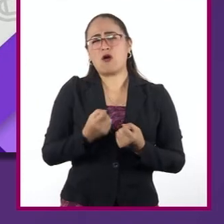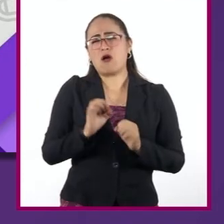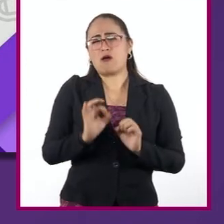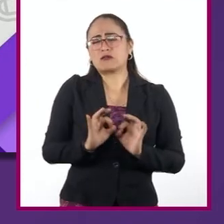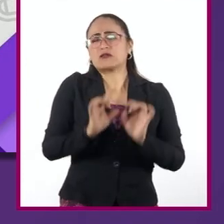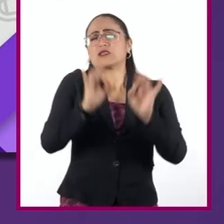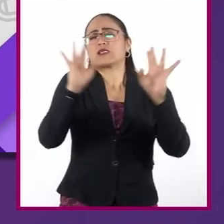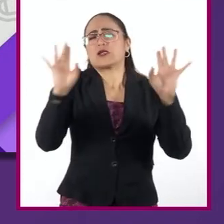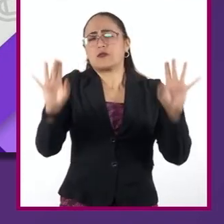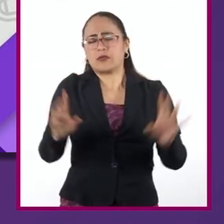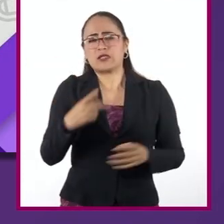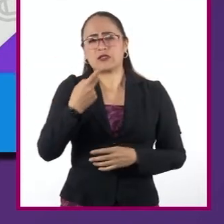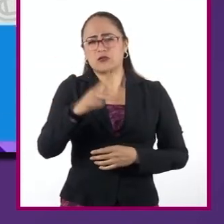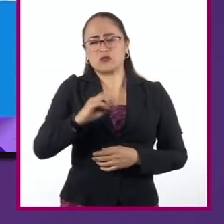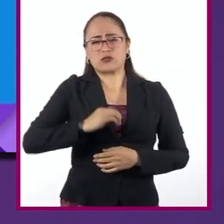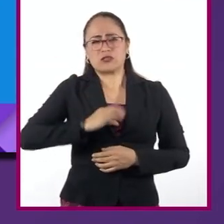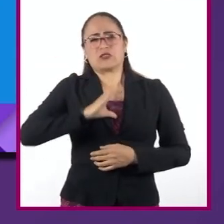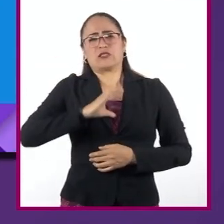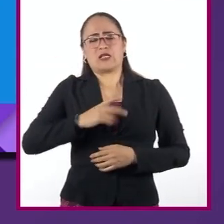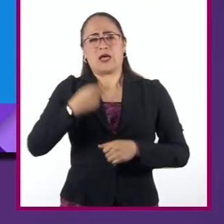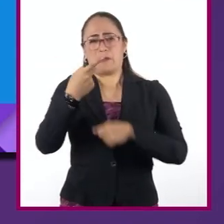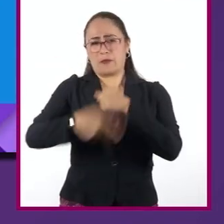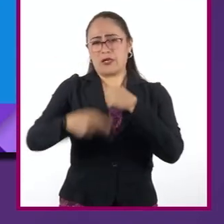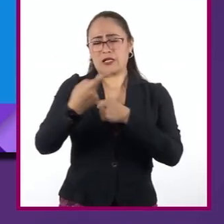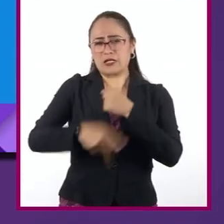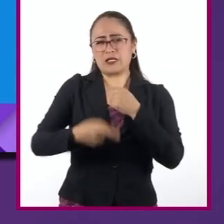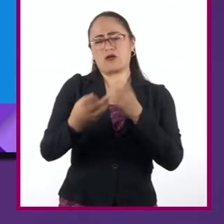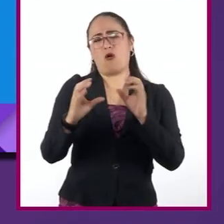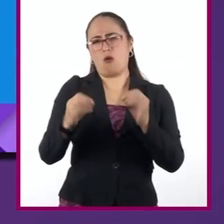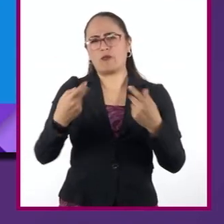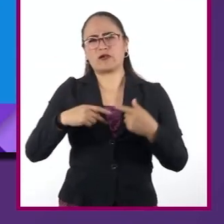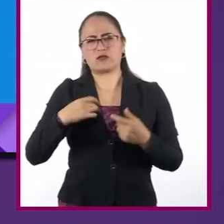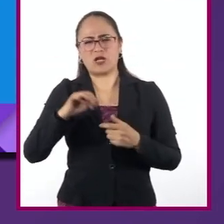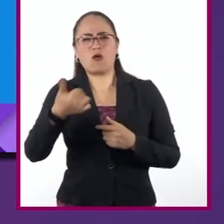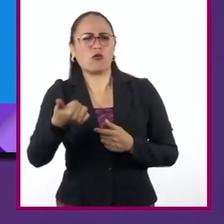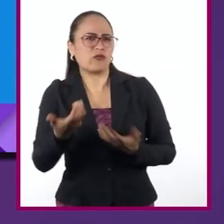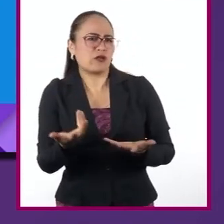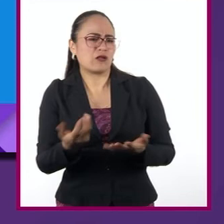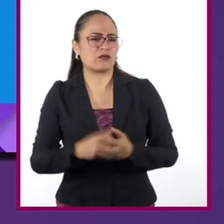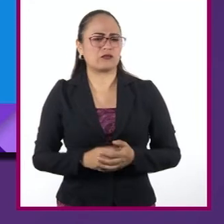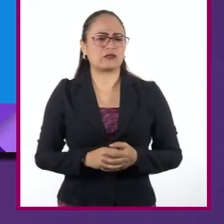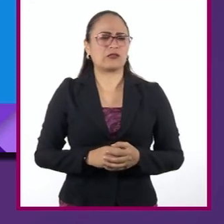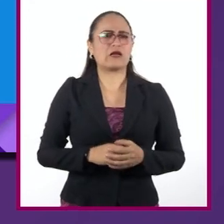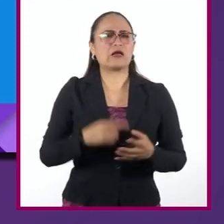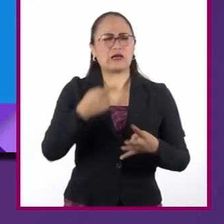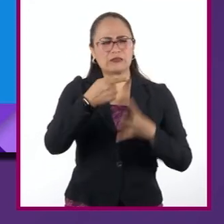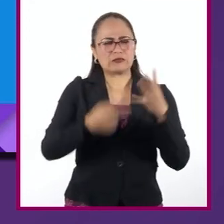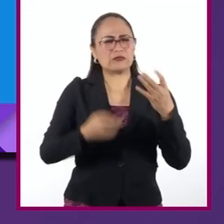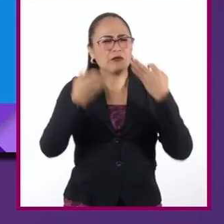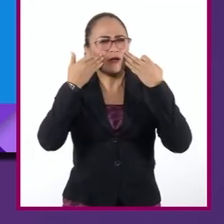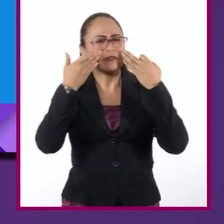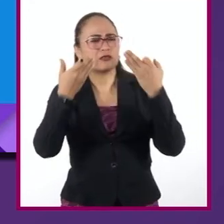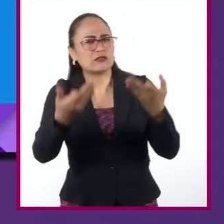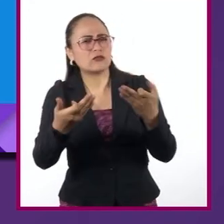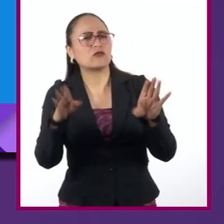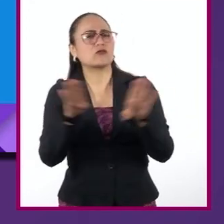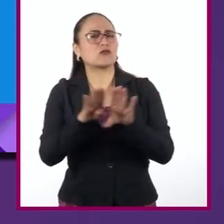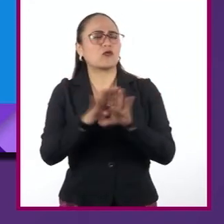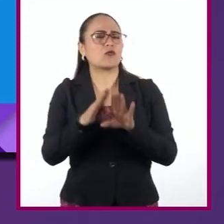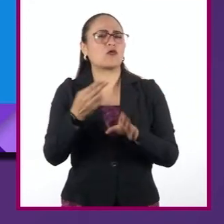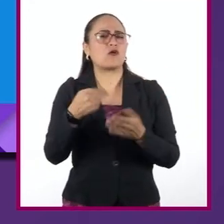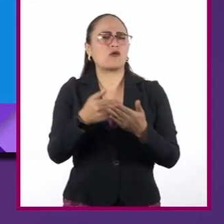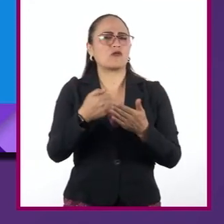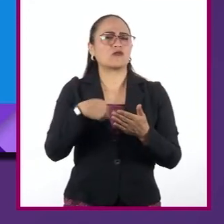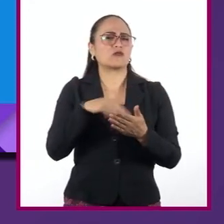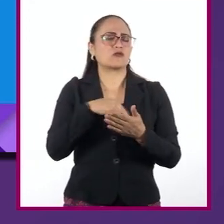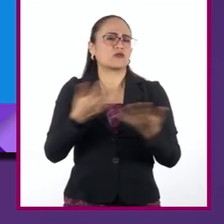de una persona conocida? ¿Cómo sería la mejor manera de actuar en esos casos?